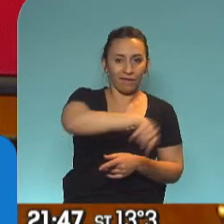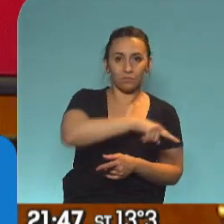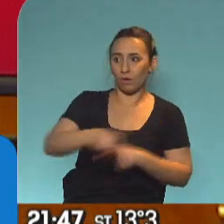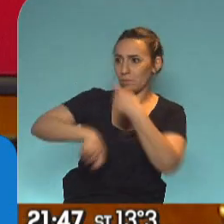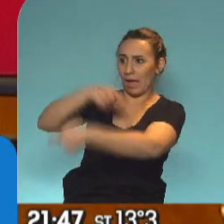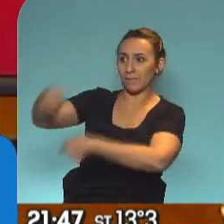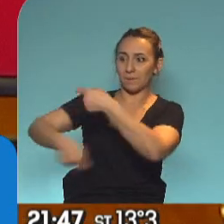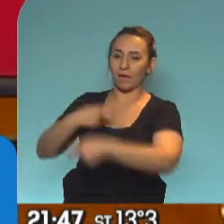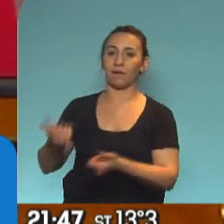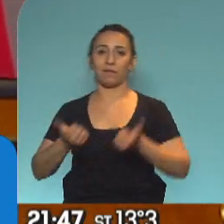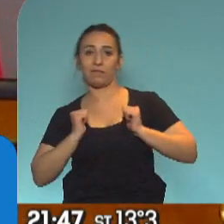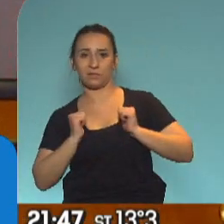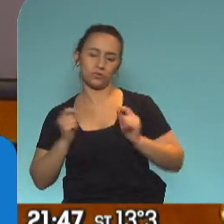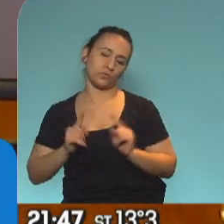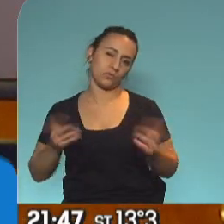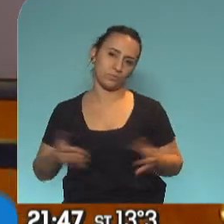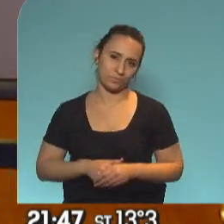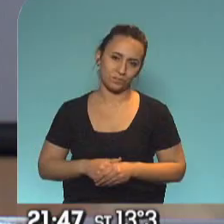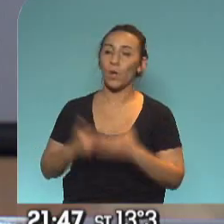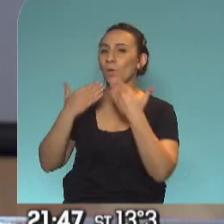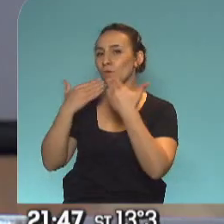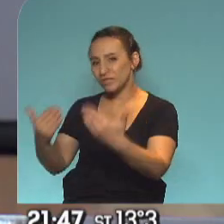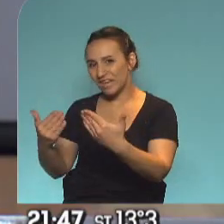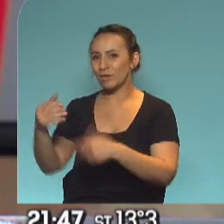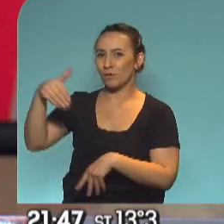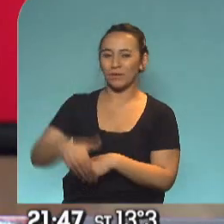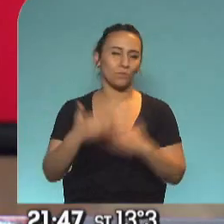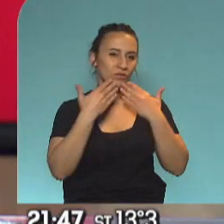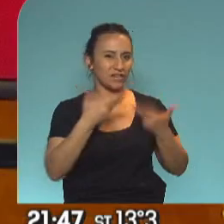Kraus, titular de la Oficina Anticorrupción, gracias por haber venido sobre todo hoy. Muchas gracias por la invitación. Buenas noches.